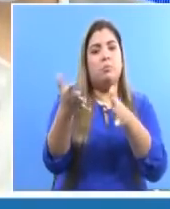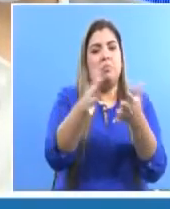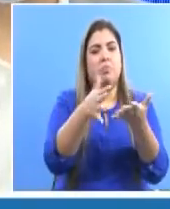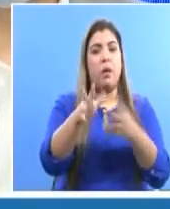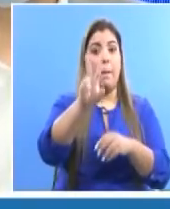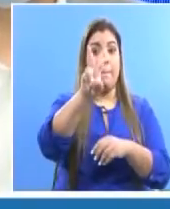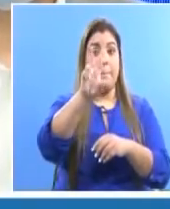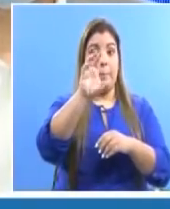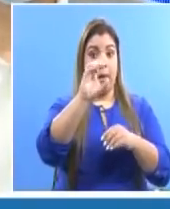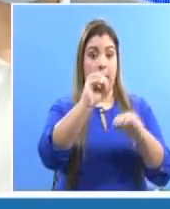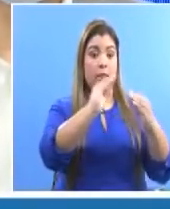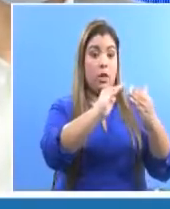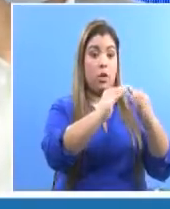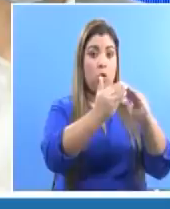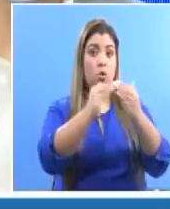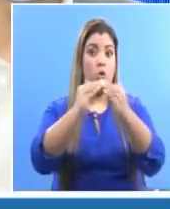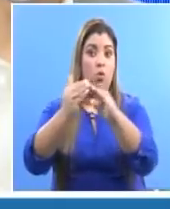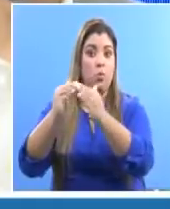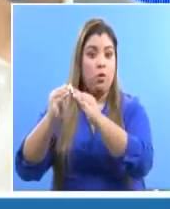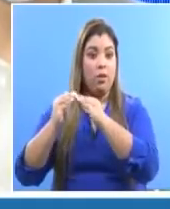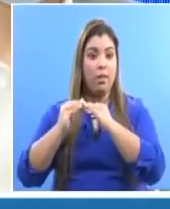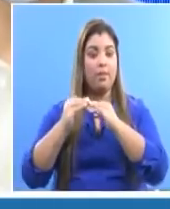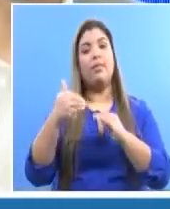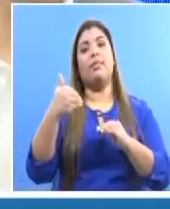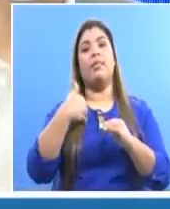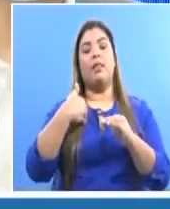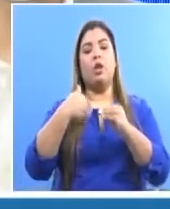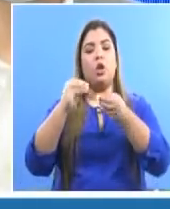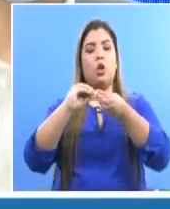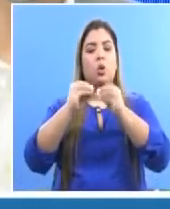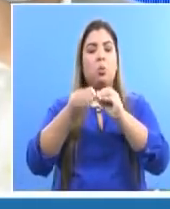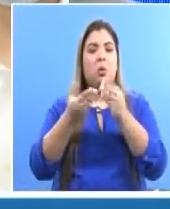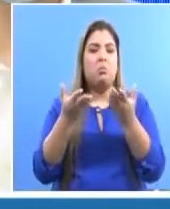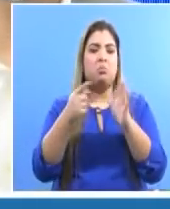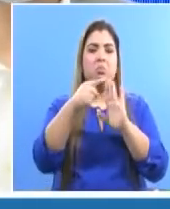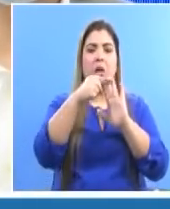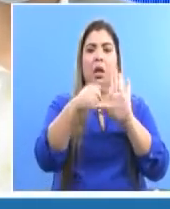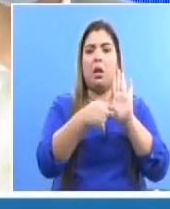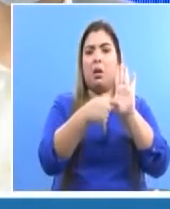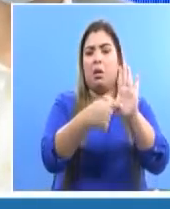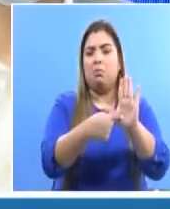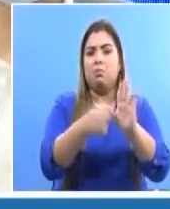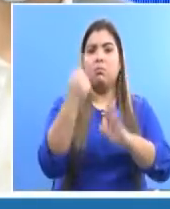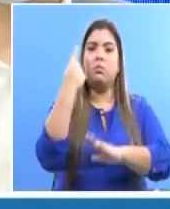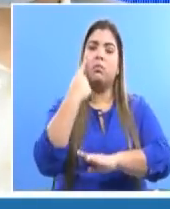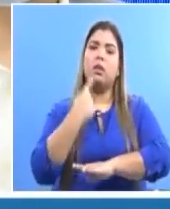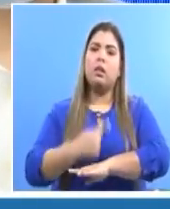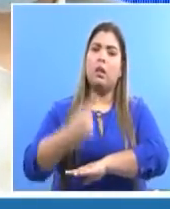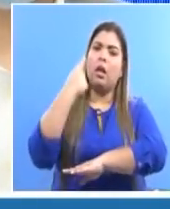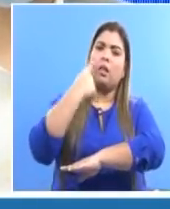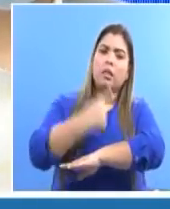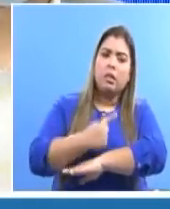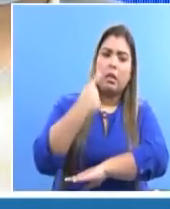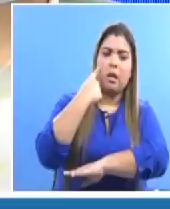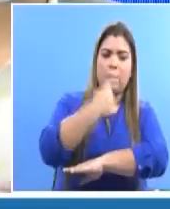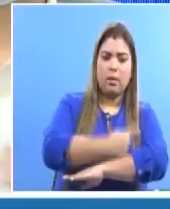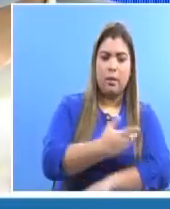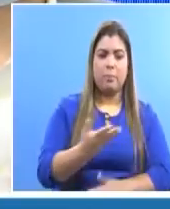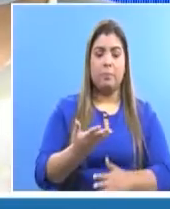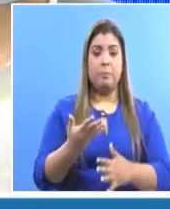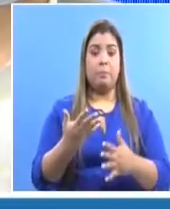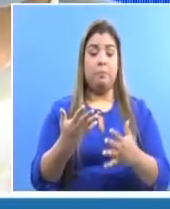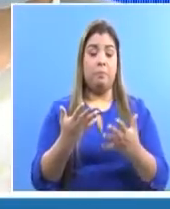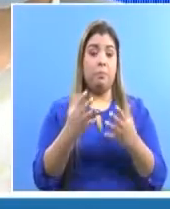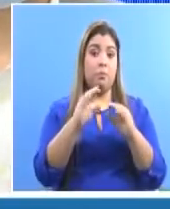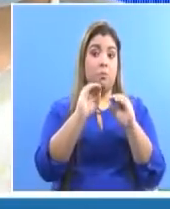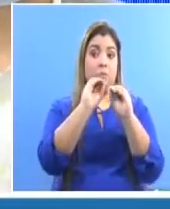20 corregimientos venían manteniendo un número representativo de casos diarios, que eso se asocia mucho con el